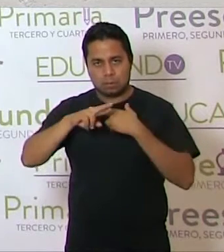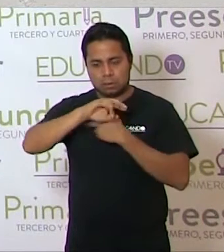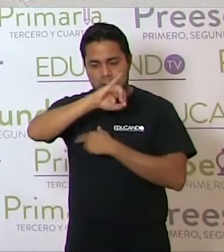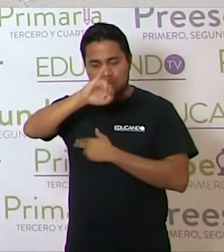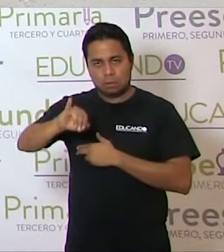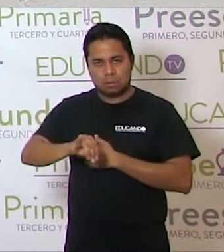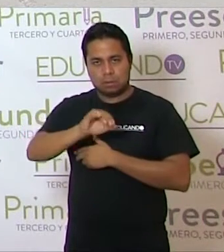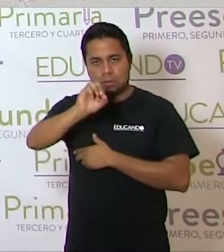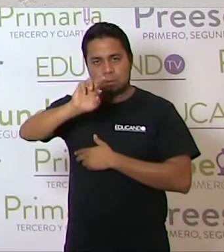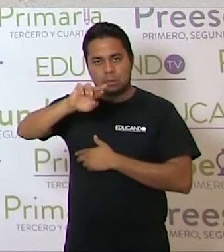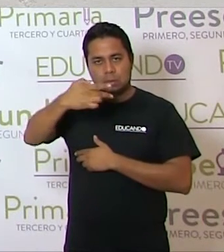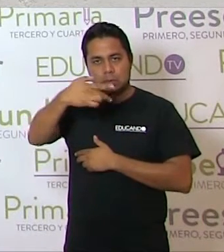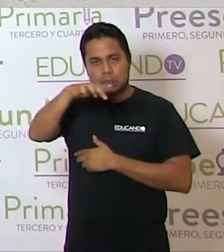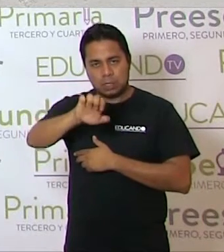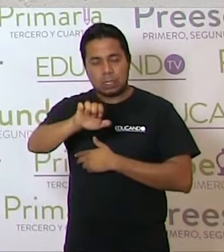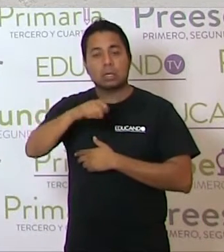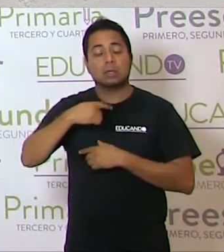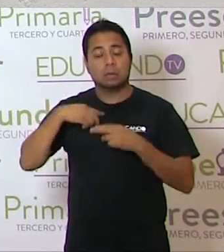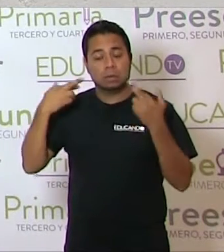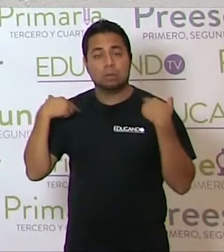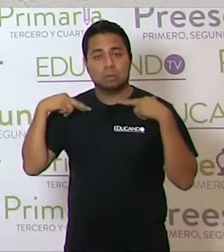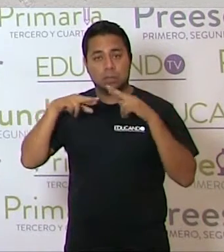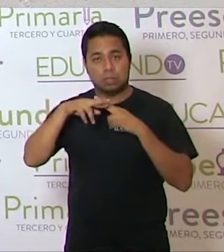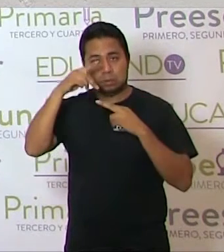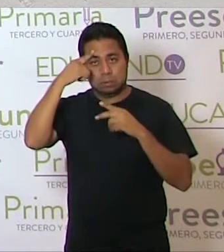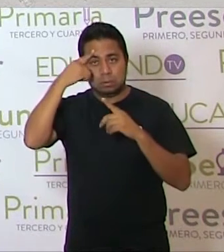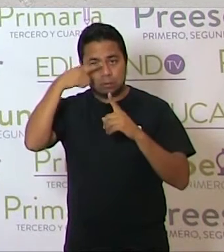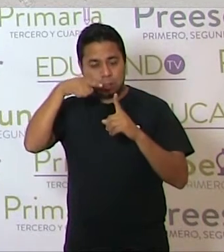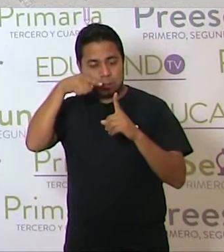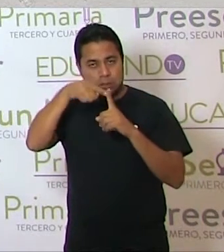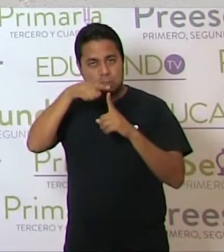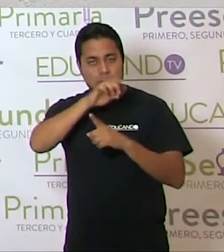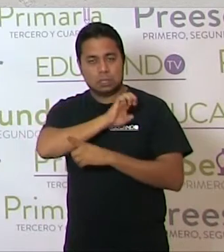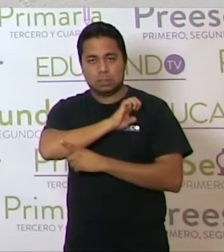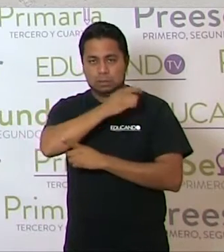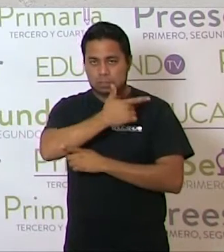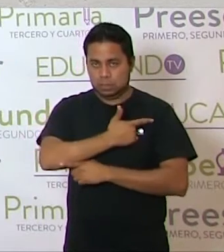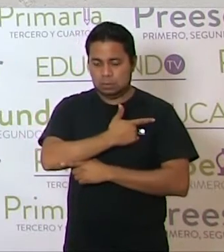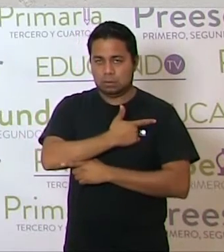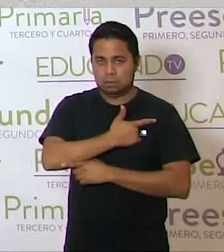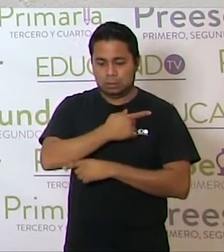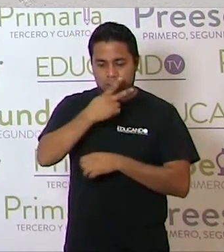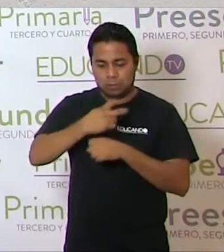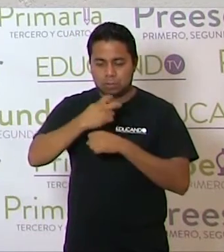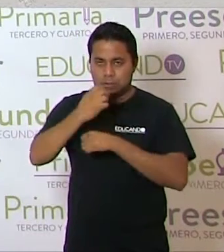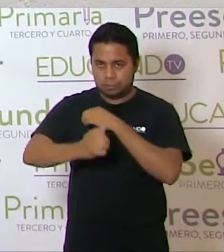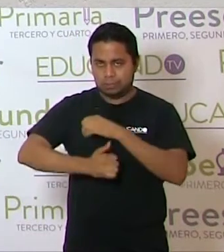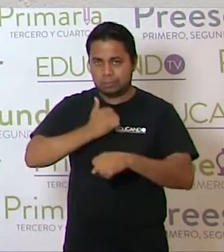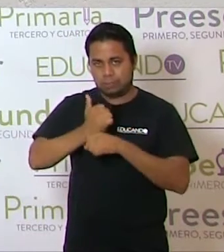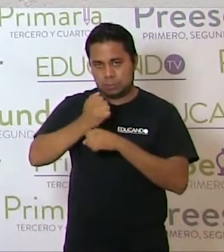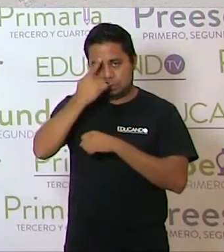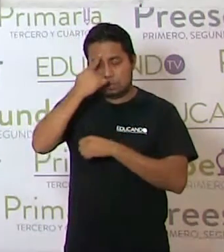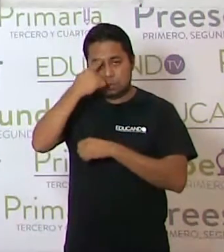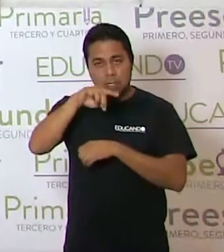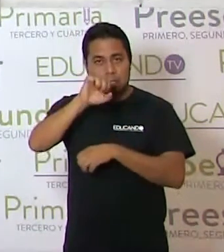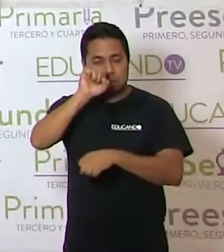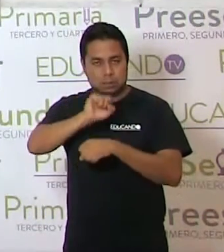y soy el facilitador de la asignatura de español segundo grado